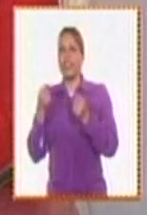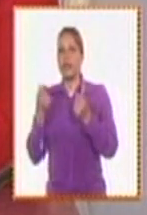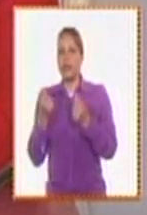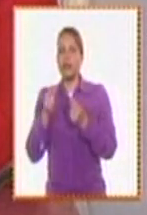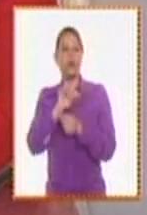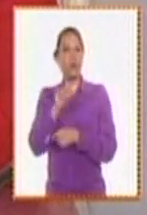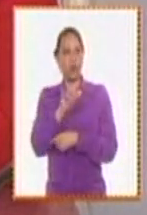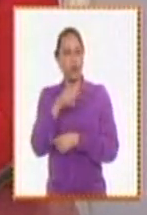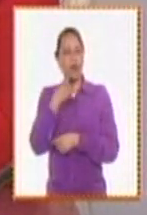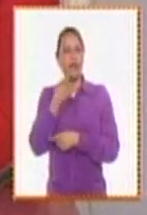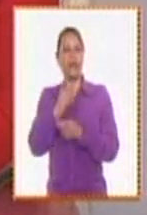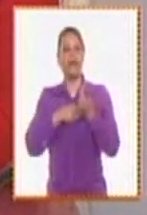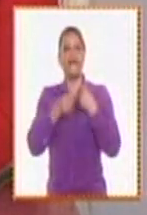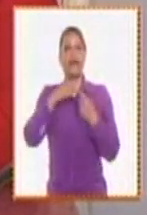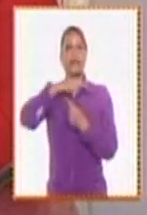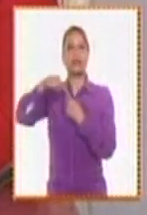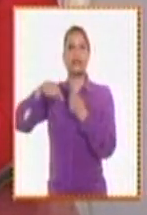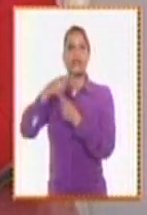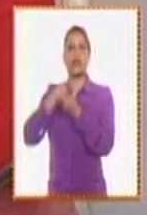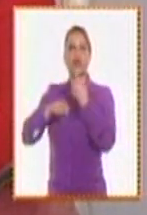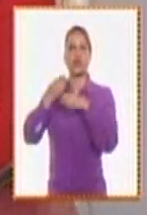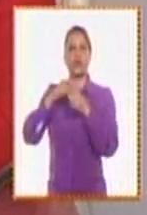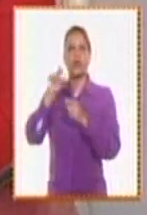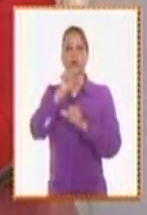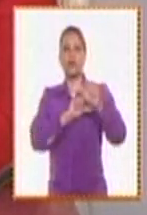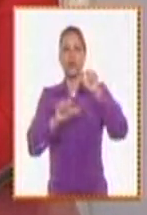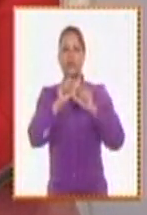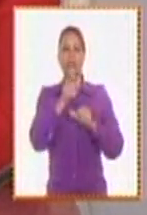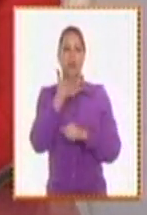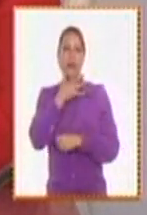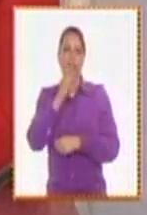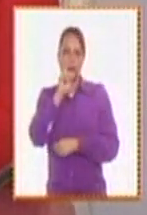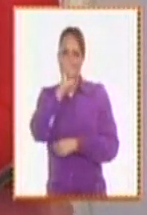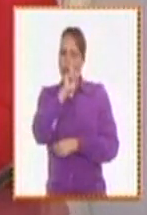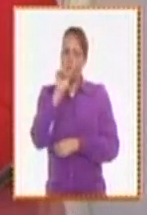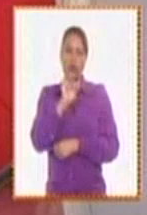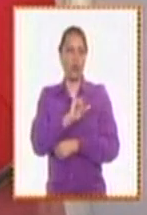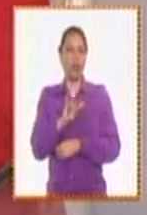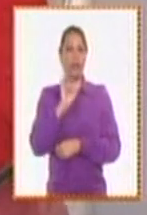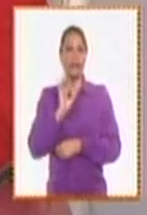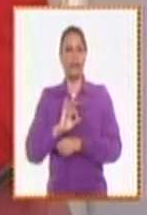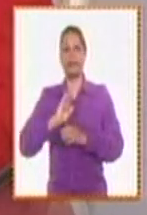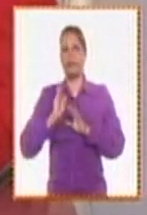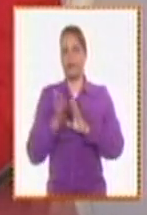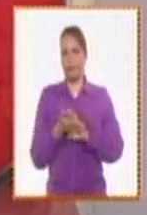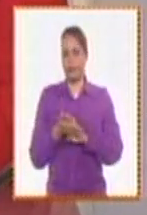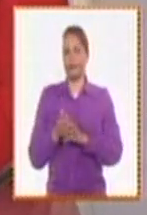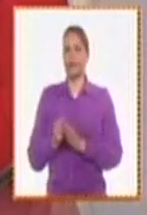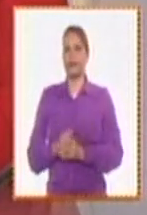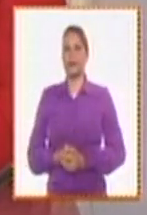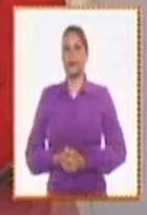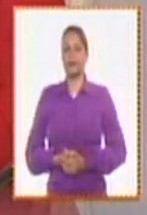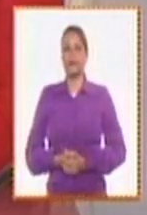tráfico ilegal de droga o de sustancias con efectos similares a las drogas. Esto evidentemente,